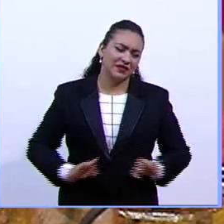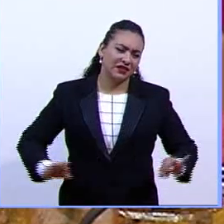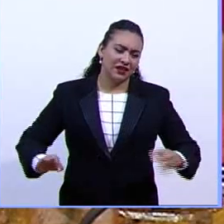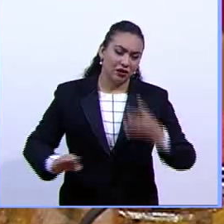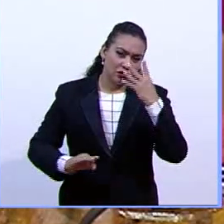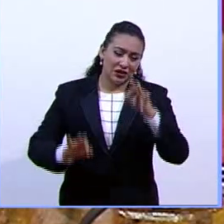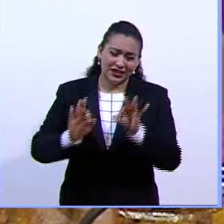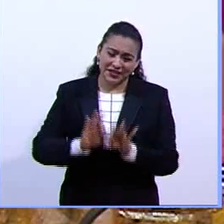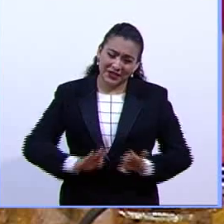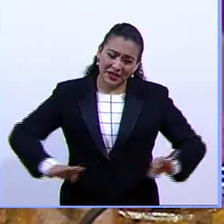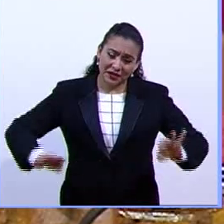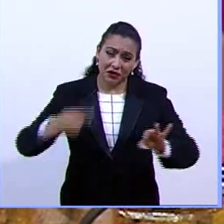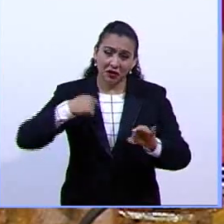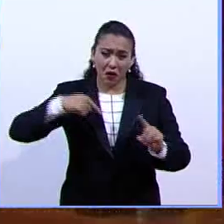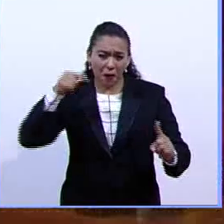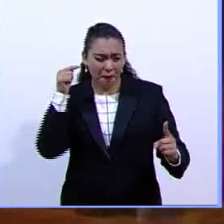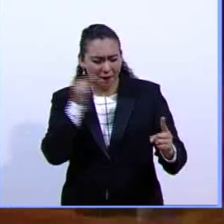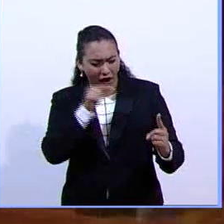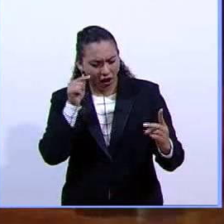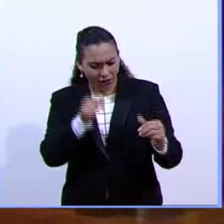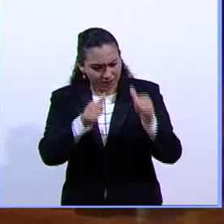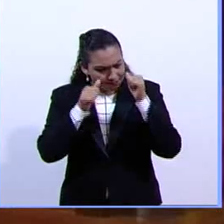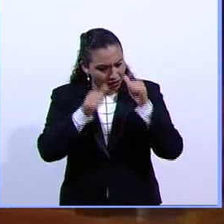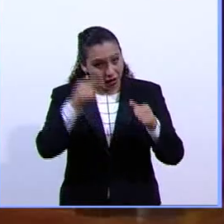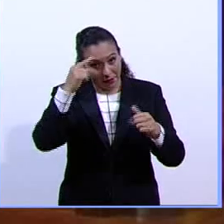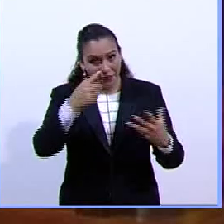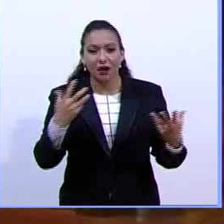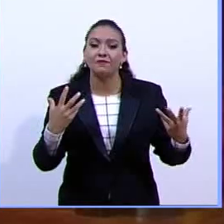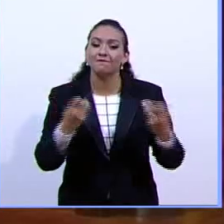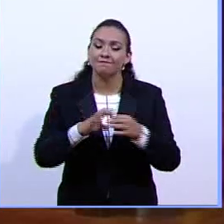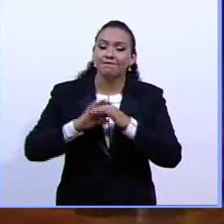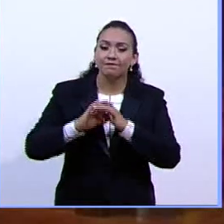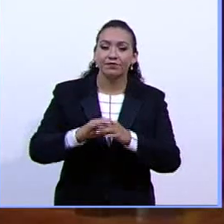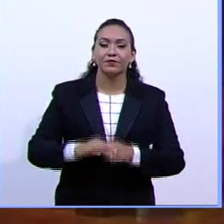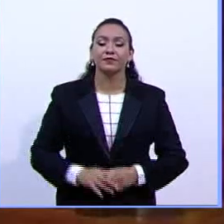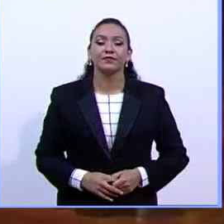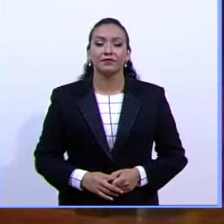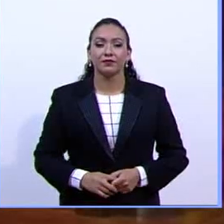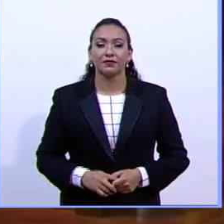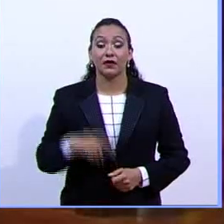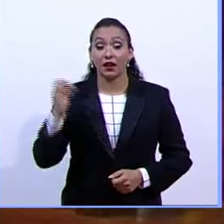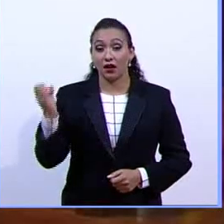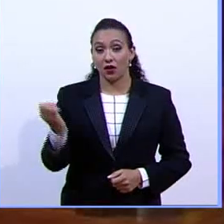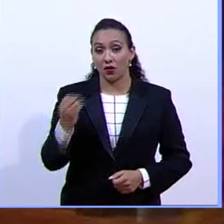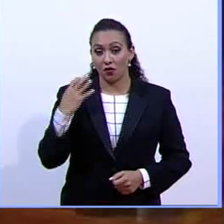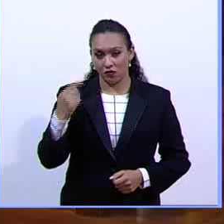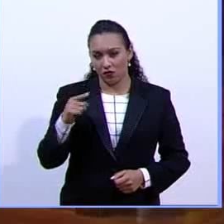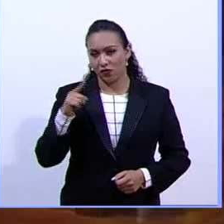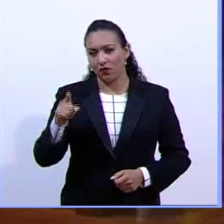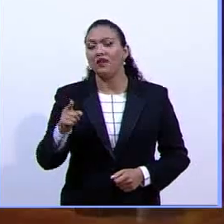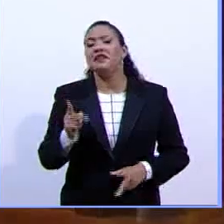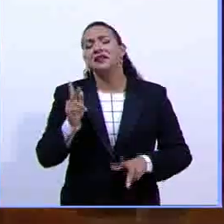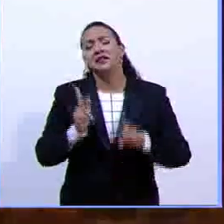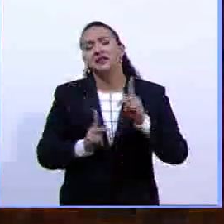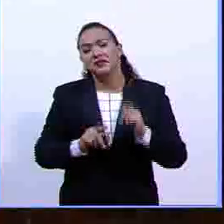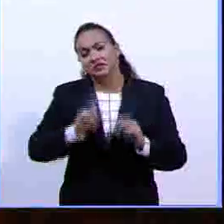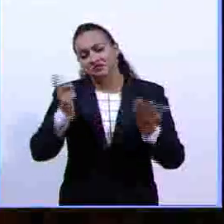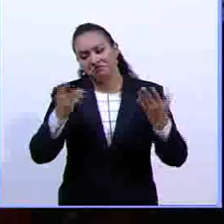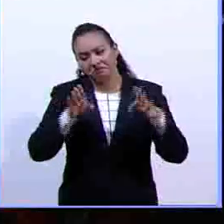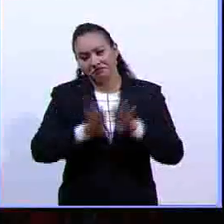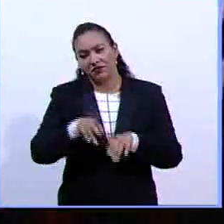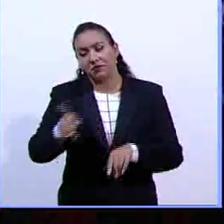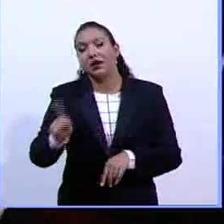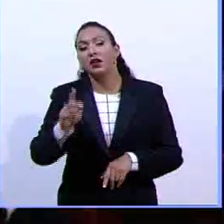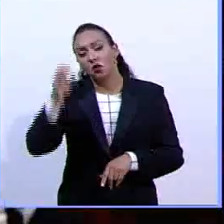pilares sobre los cuales debemos construir nuestras respuestas. Durante la clausura de la reunión preparatoria se afirmó que la